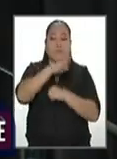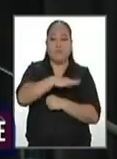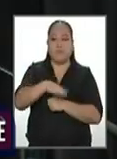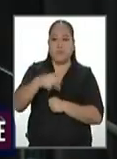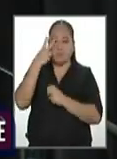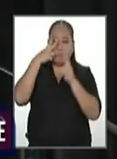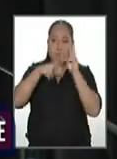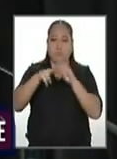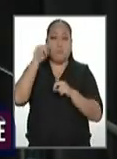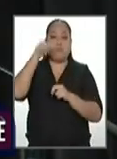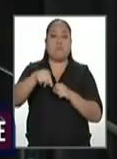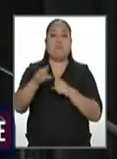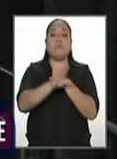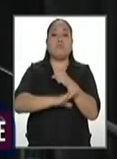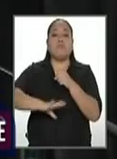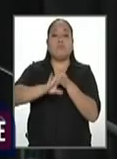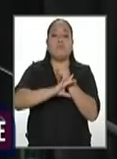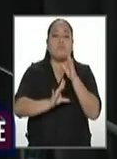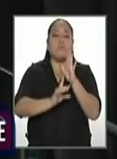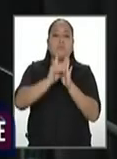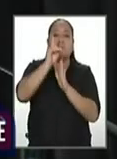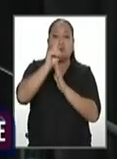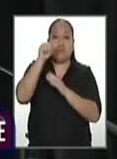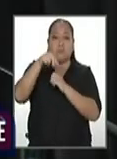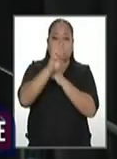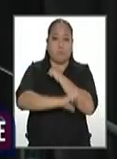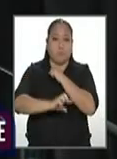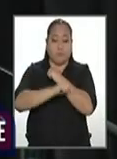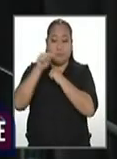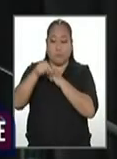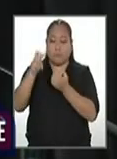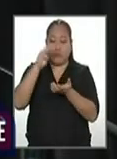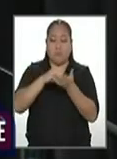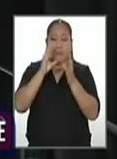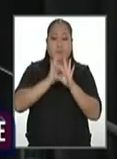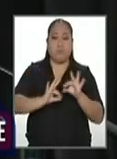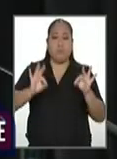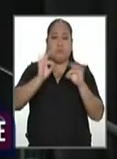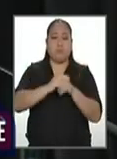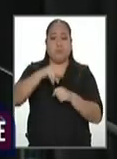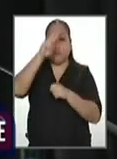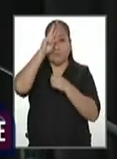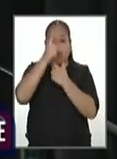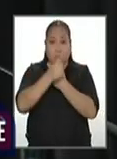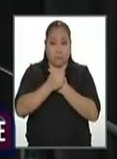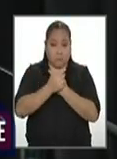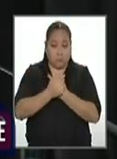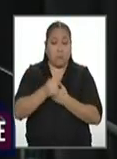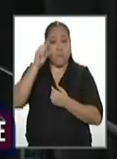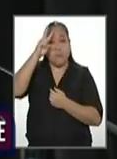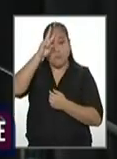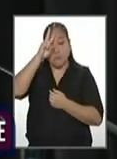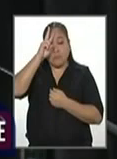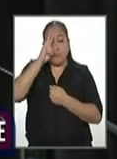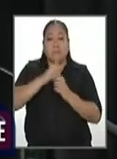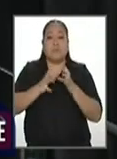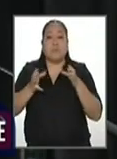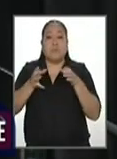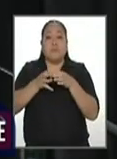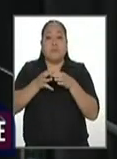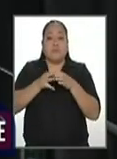es el eje de desarrollo de nuestro país y esa es la prioridad. Perú Posible me da la oportunidad de venir